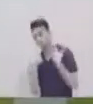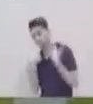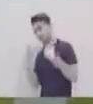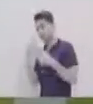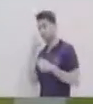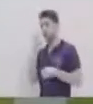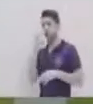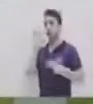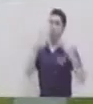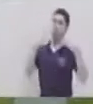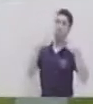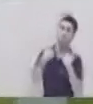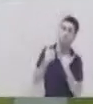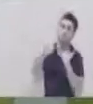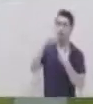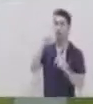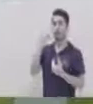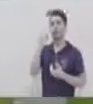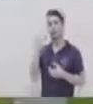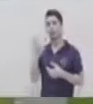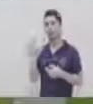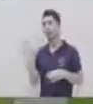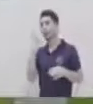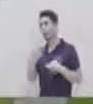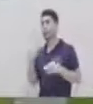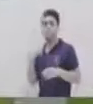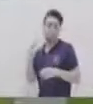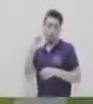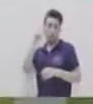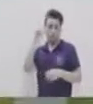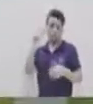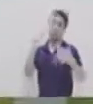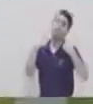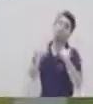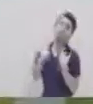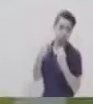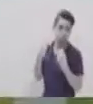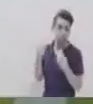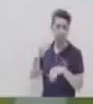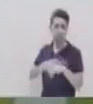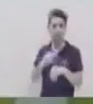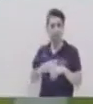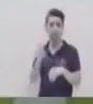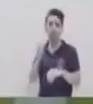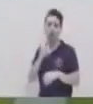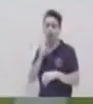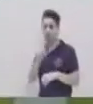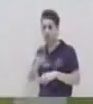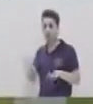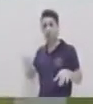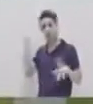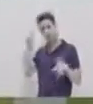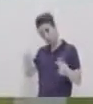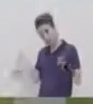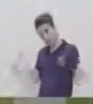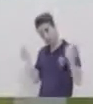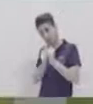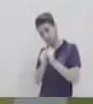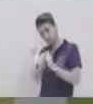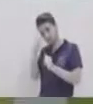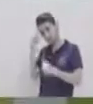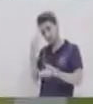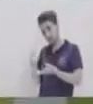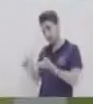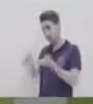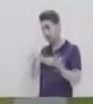en papá o en tío o en tía o en el adulto, ¿verdad? Entonces también los jóvenes y los niños deben de ser parte de ese